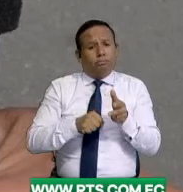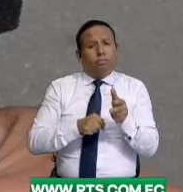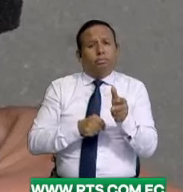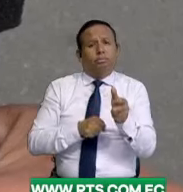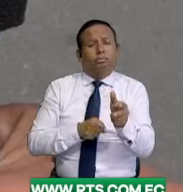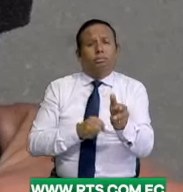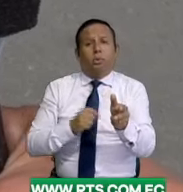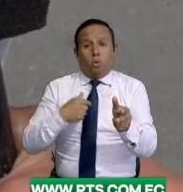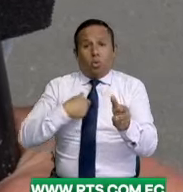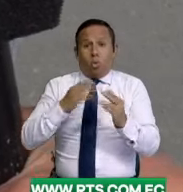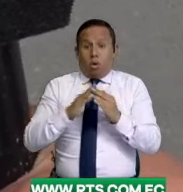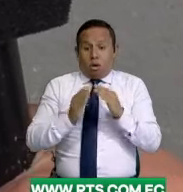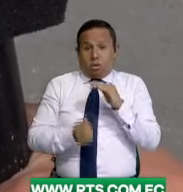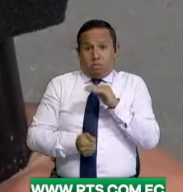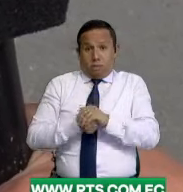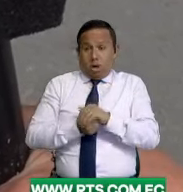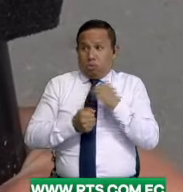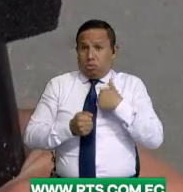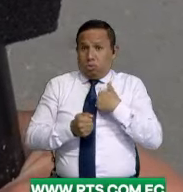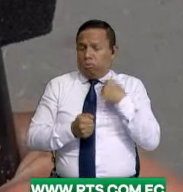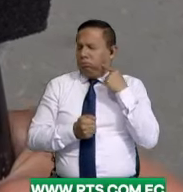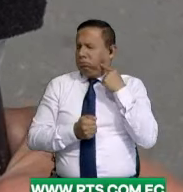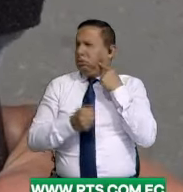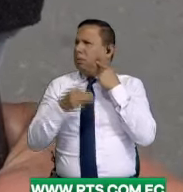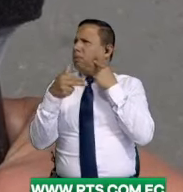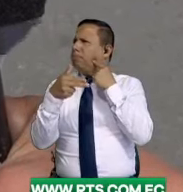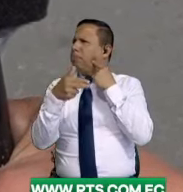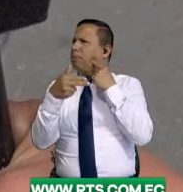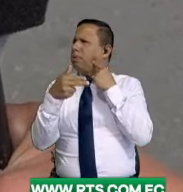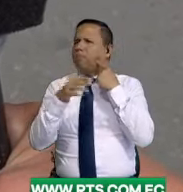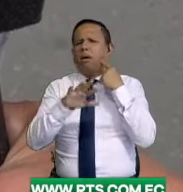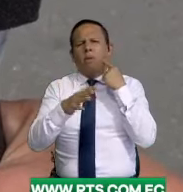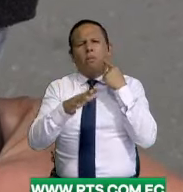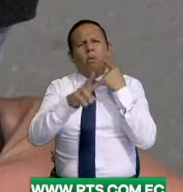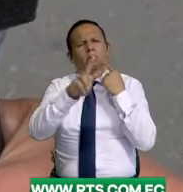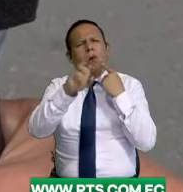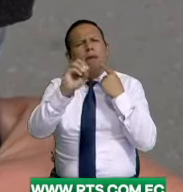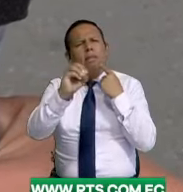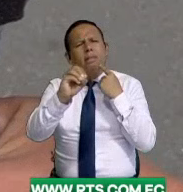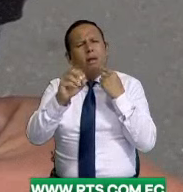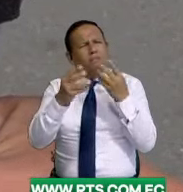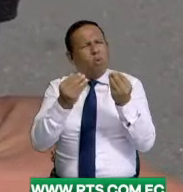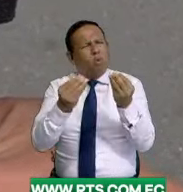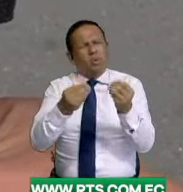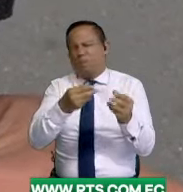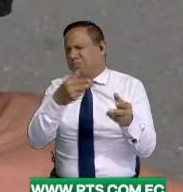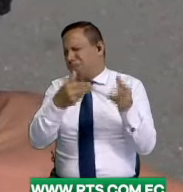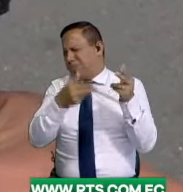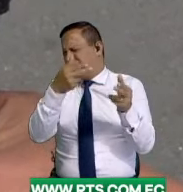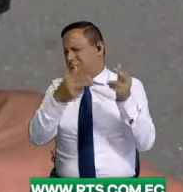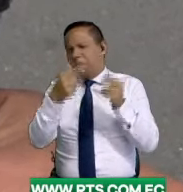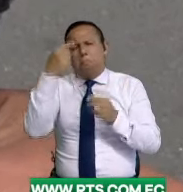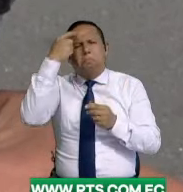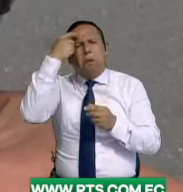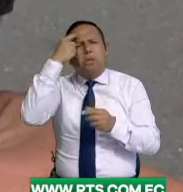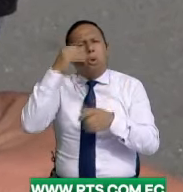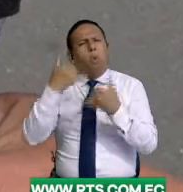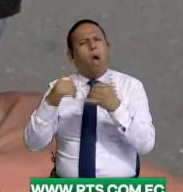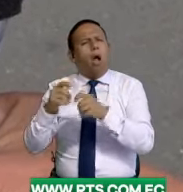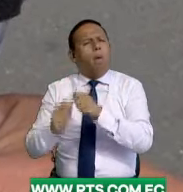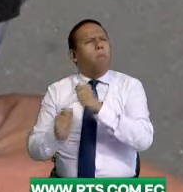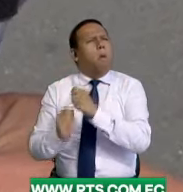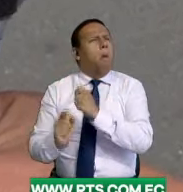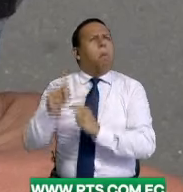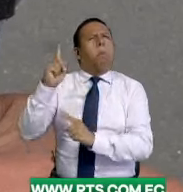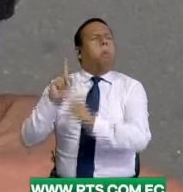casa cuando escuché más o menos como unos 20 tiros. Fue una ráfaga que yo pensaba que era el juego pirotécnico. Y cuando en